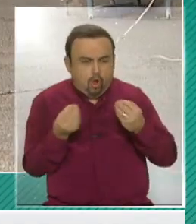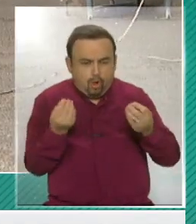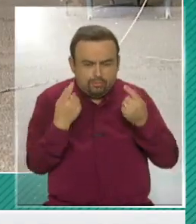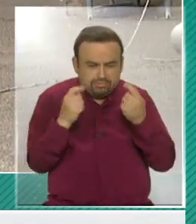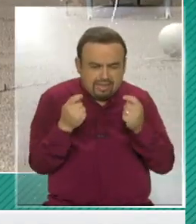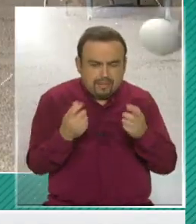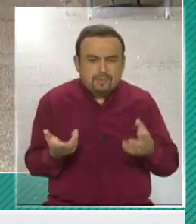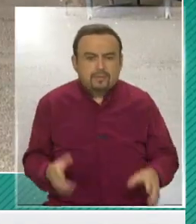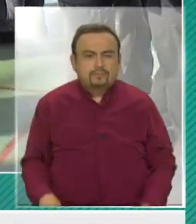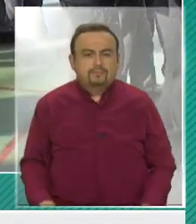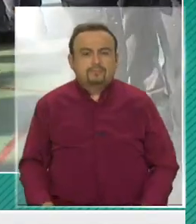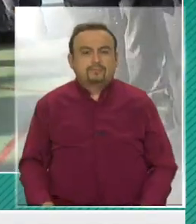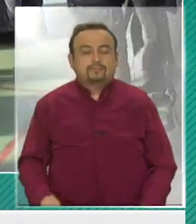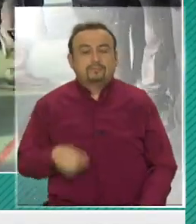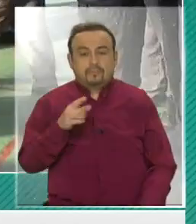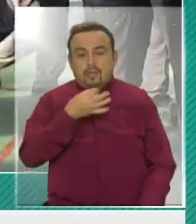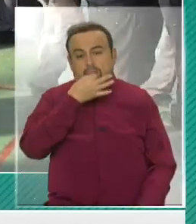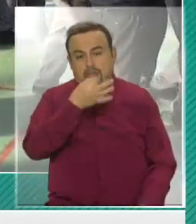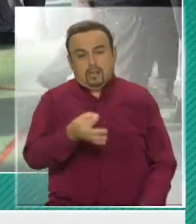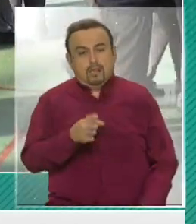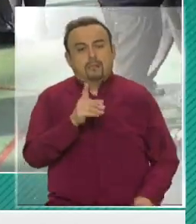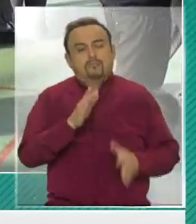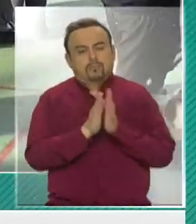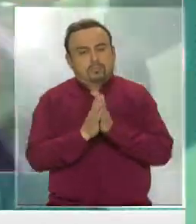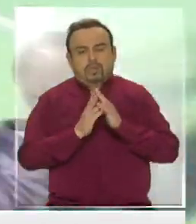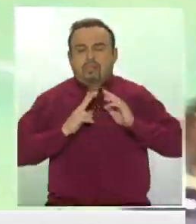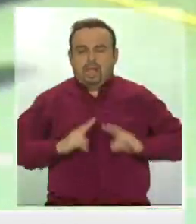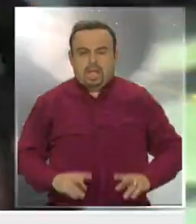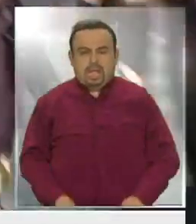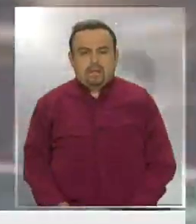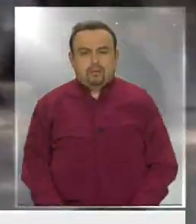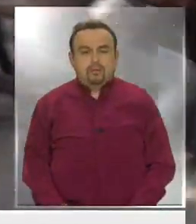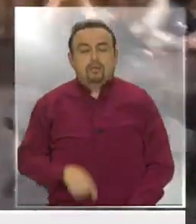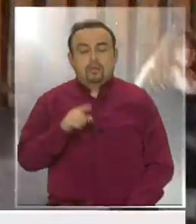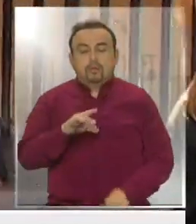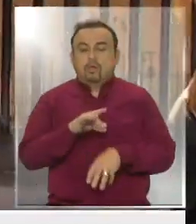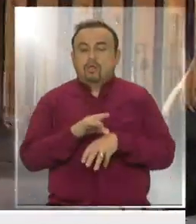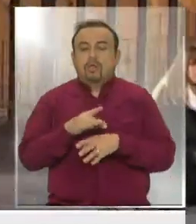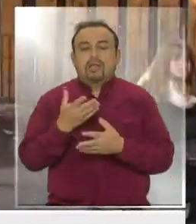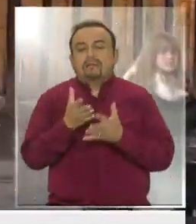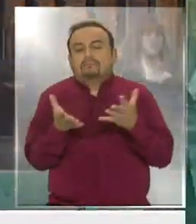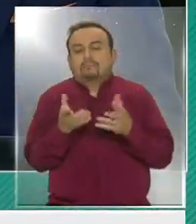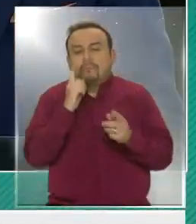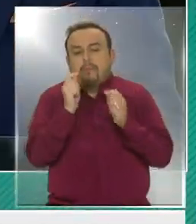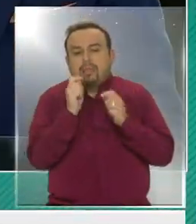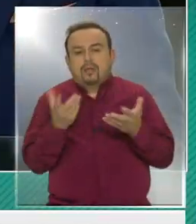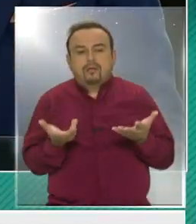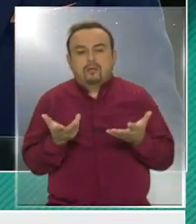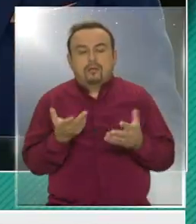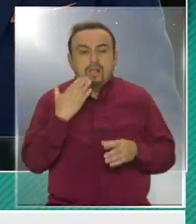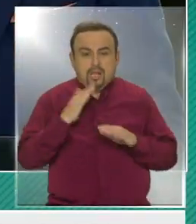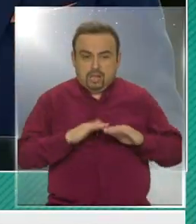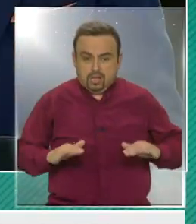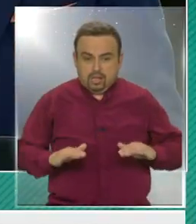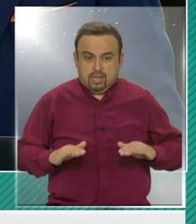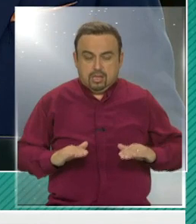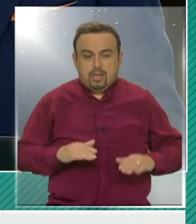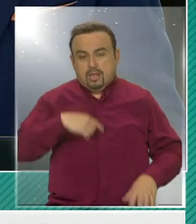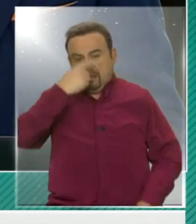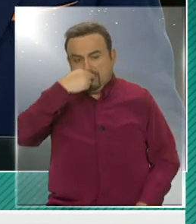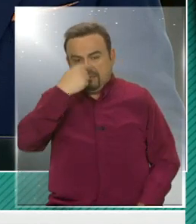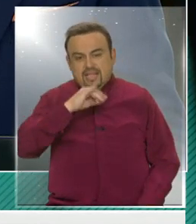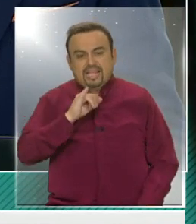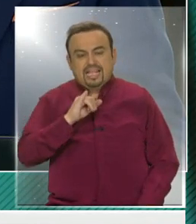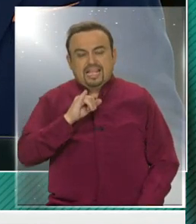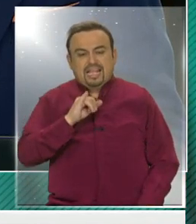tratarlos y el mensaje culo de tranquilidad doctor en ese sentido que es más peligroso en un niño la influenza al sincicial